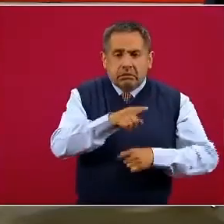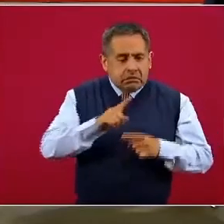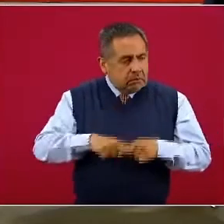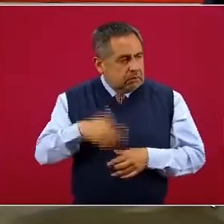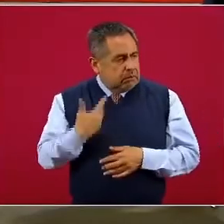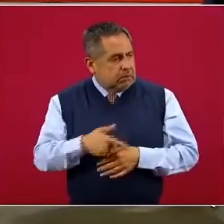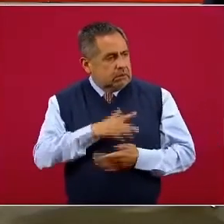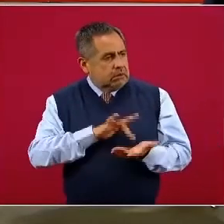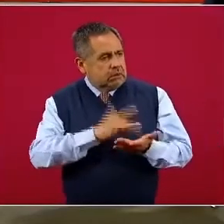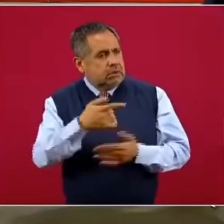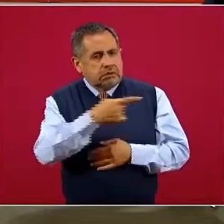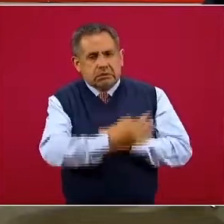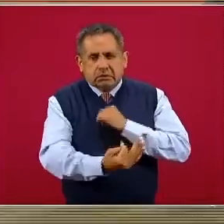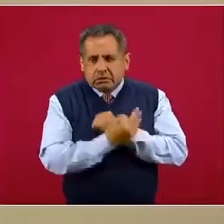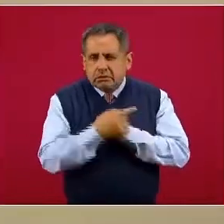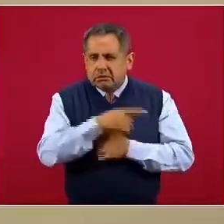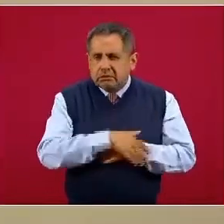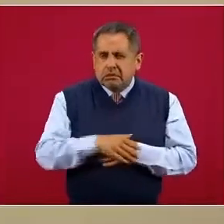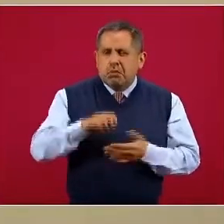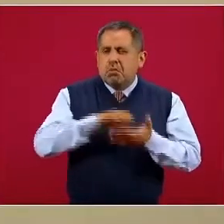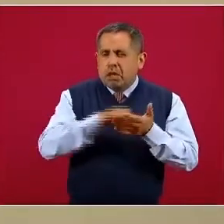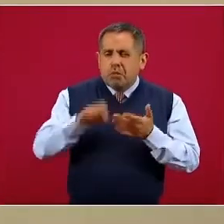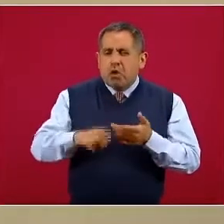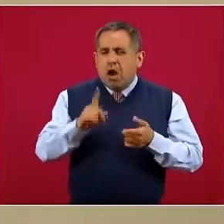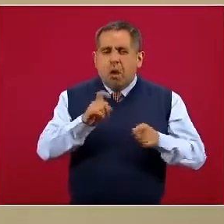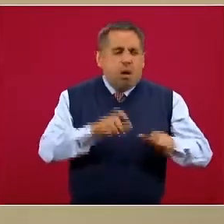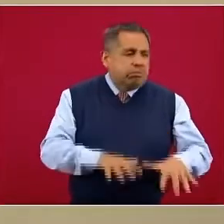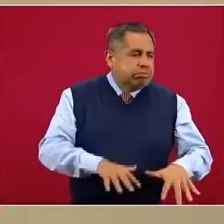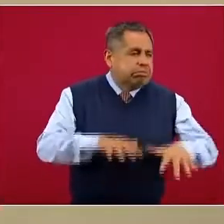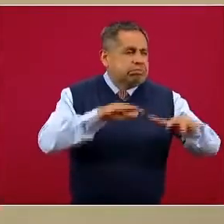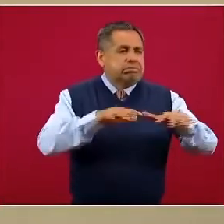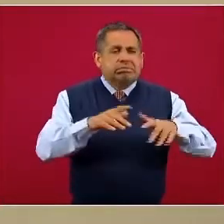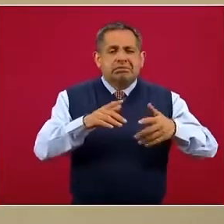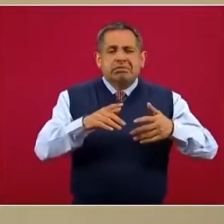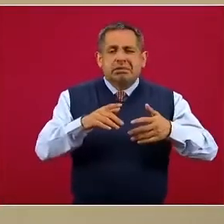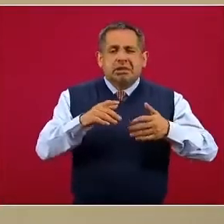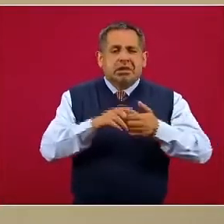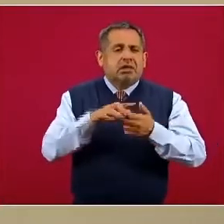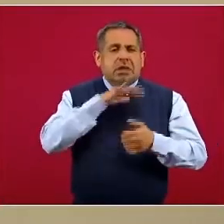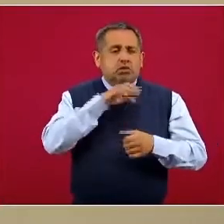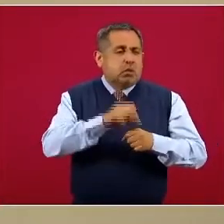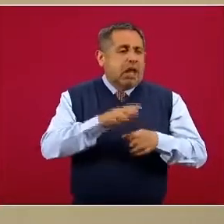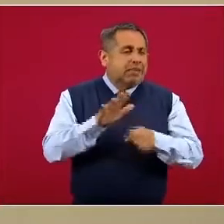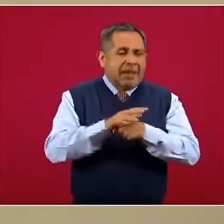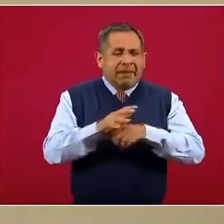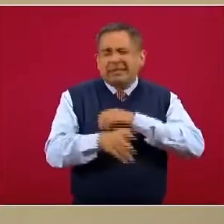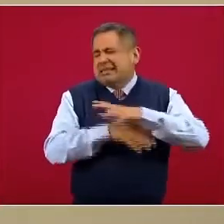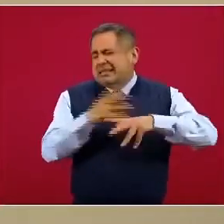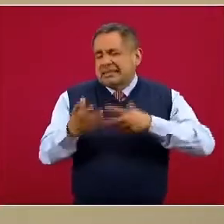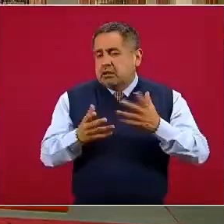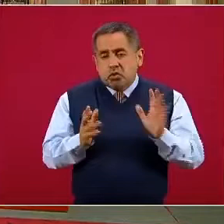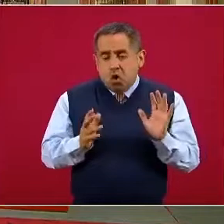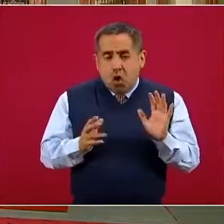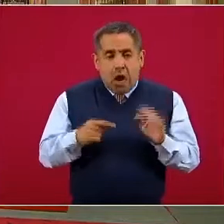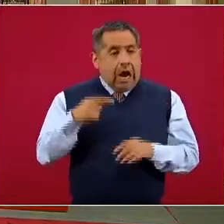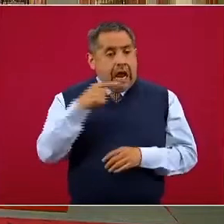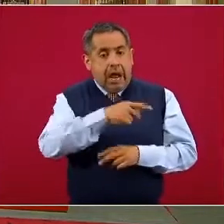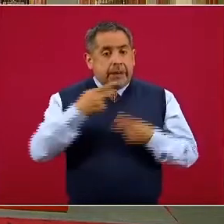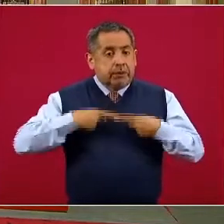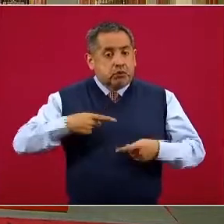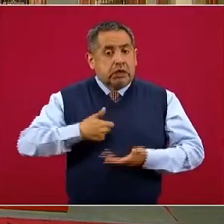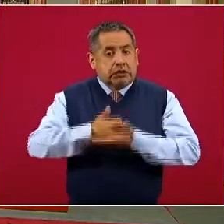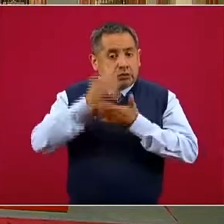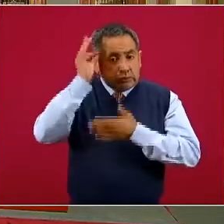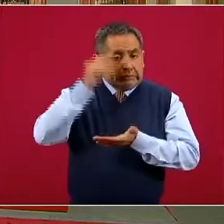que eso genera que con las lluvias se tapen los drenajes y entonces podamos inundarnos. Bueno, también todo ese